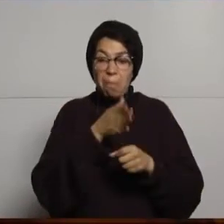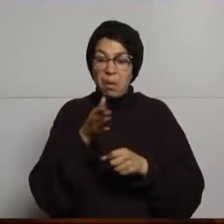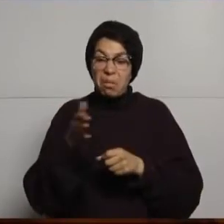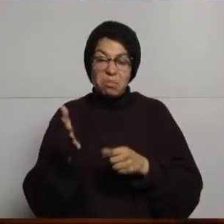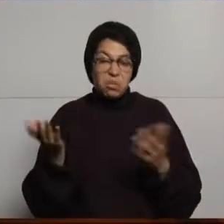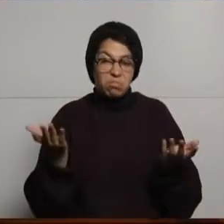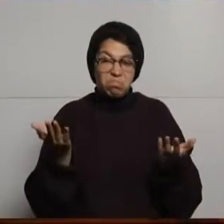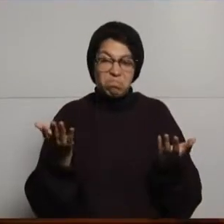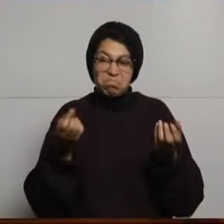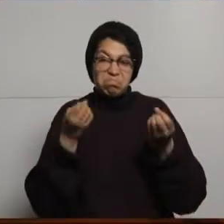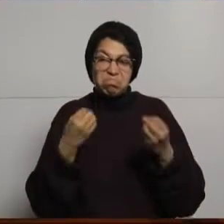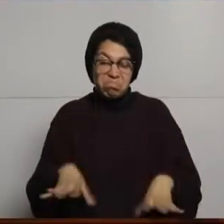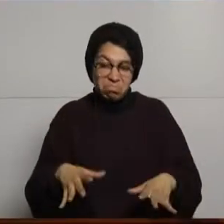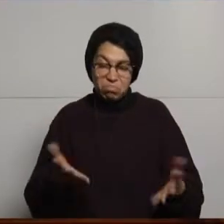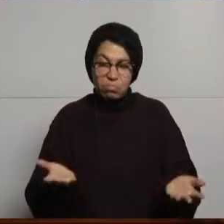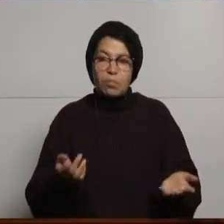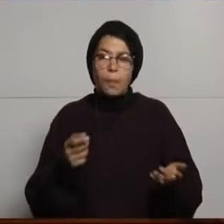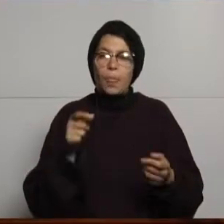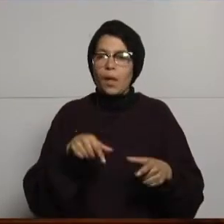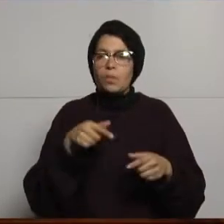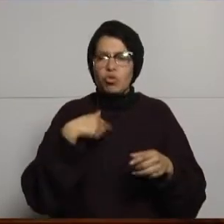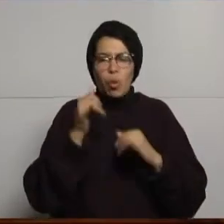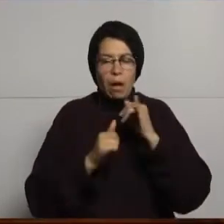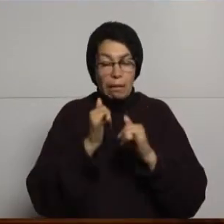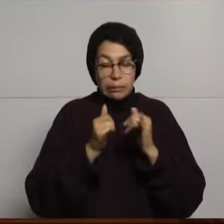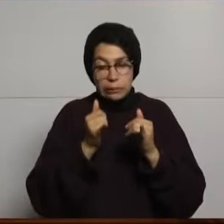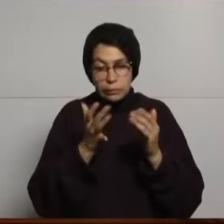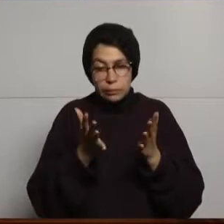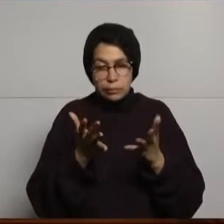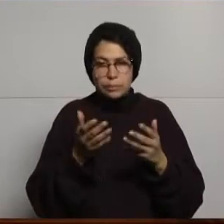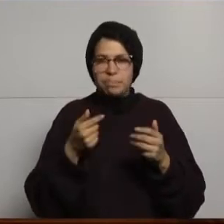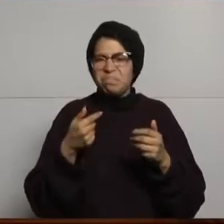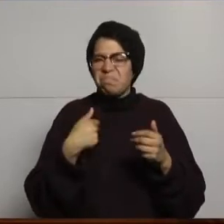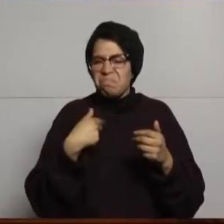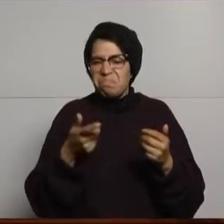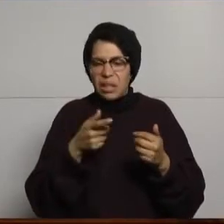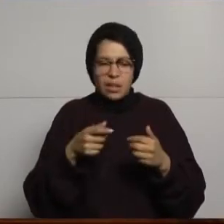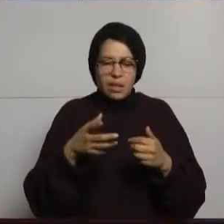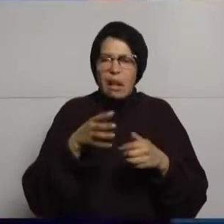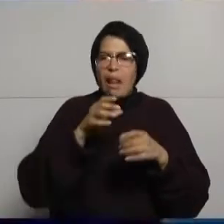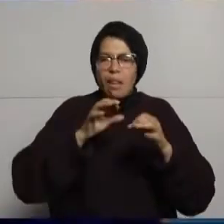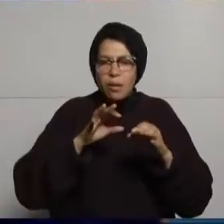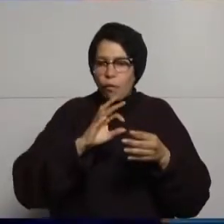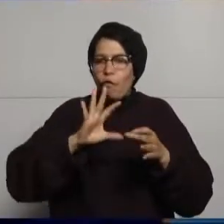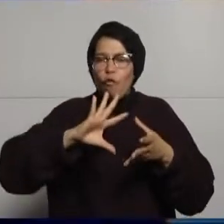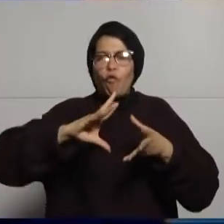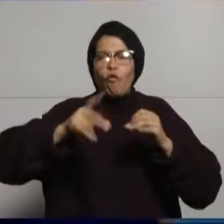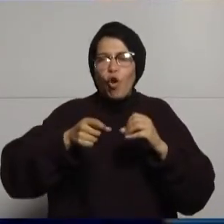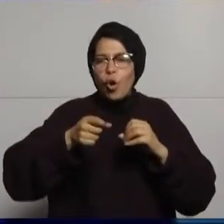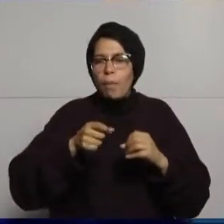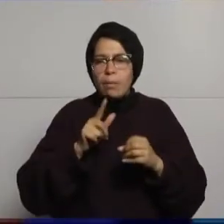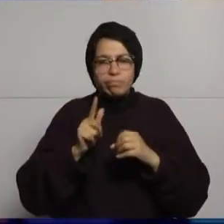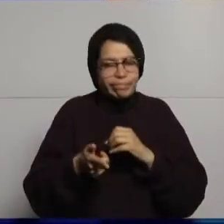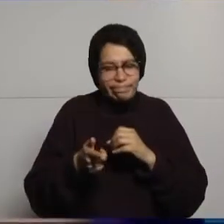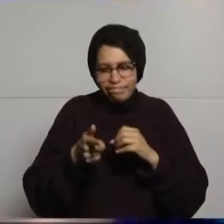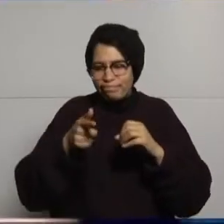expresión ordinaria, la participación en esos términos termina por ser casi que un orinal de cantina. Y es voy,